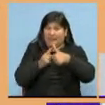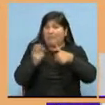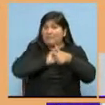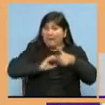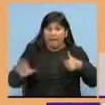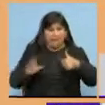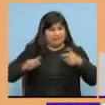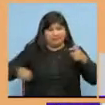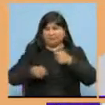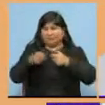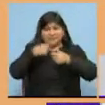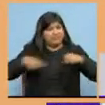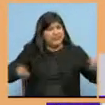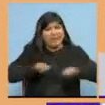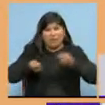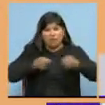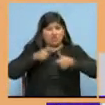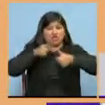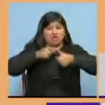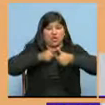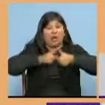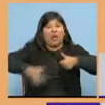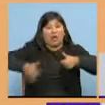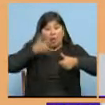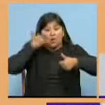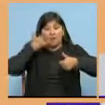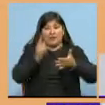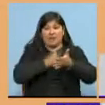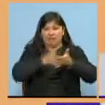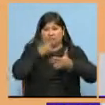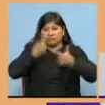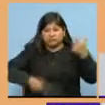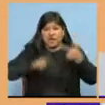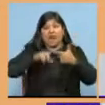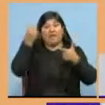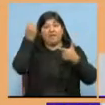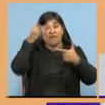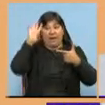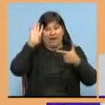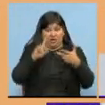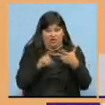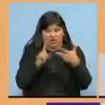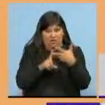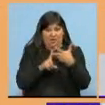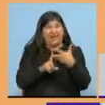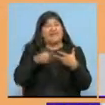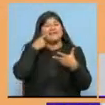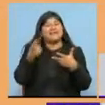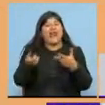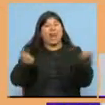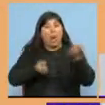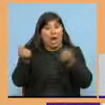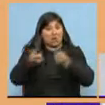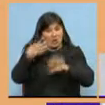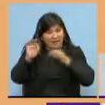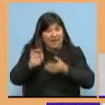políticas de ventas pero por primera vez en la historia los bancos y financiera han escalado al primer lugar sobre todo